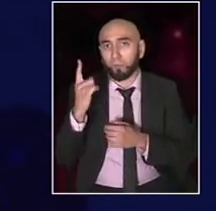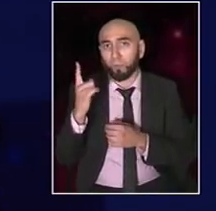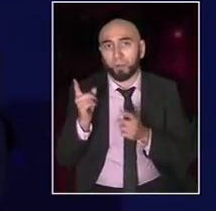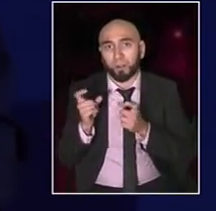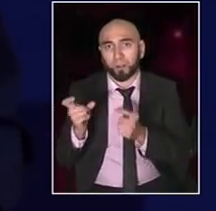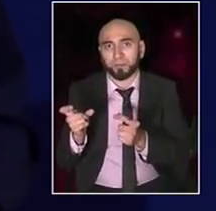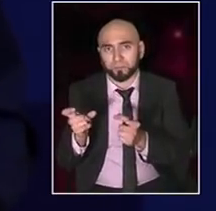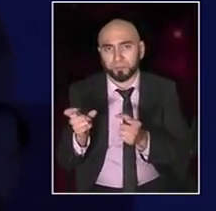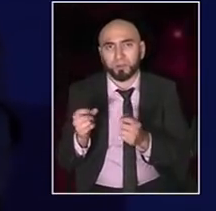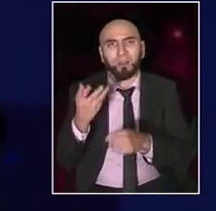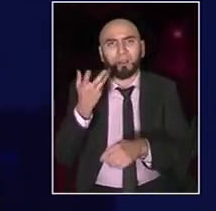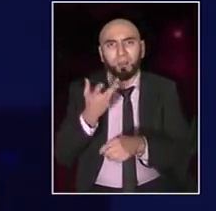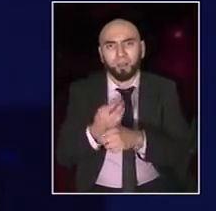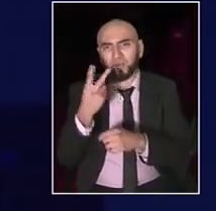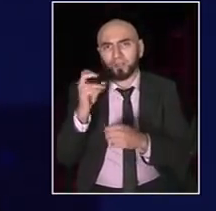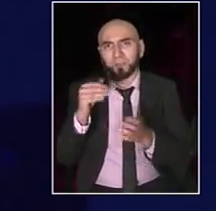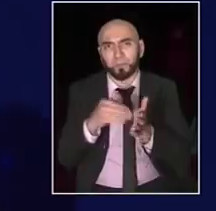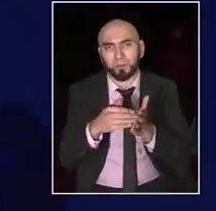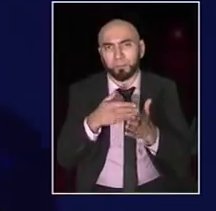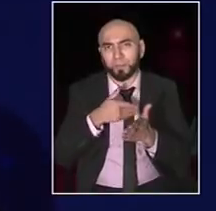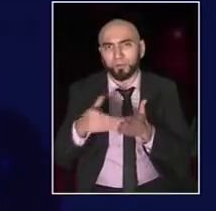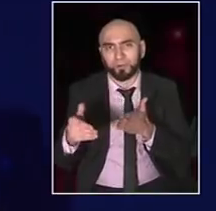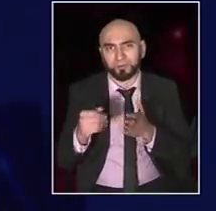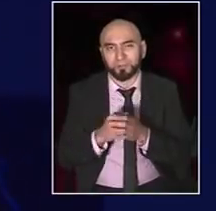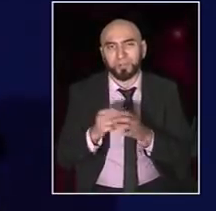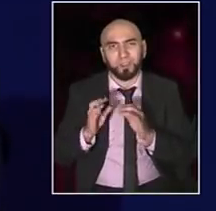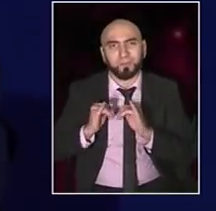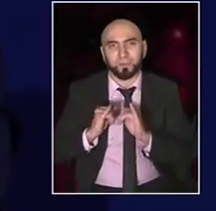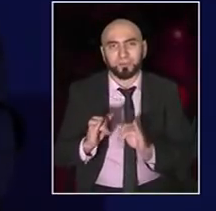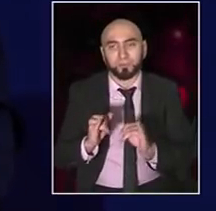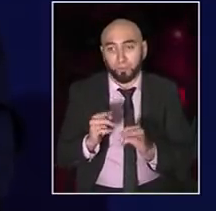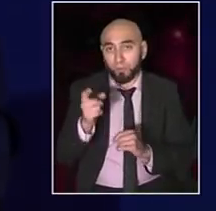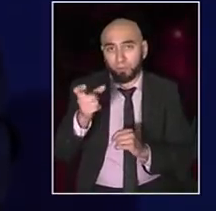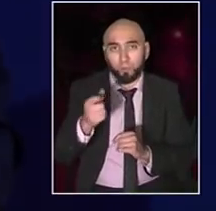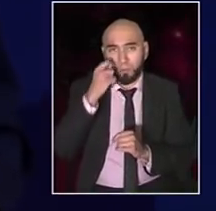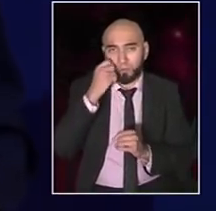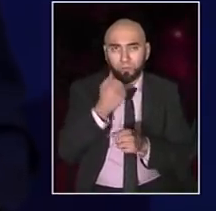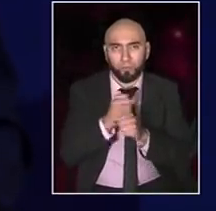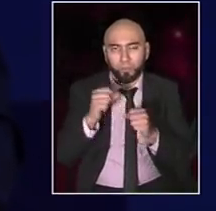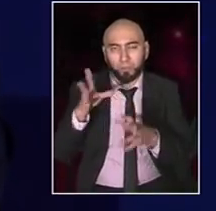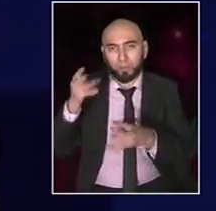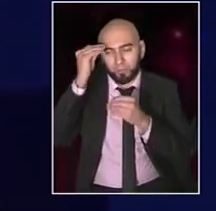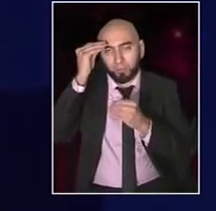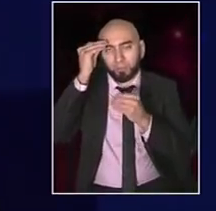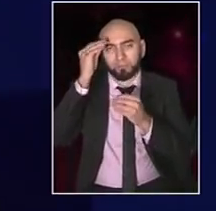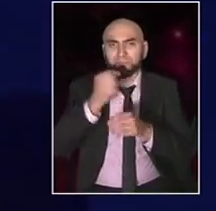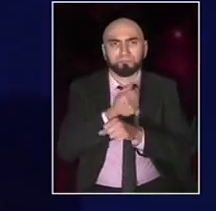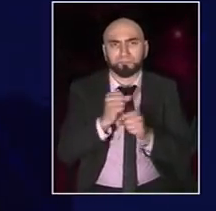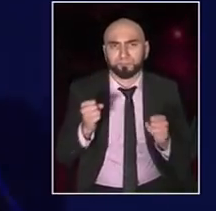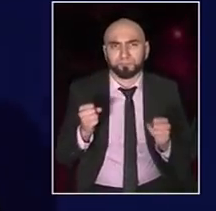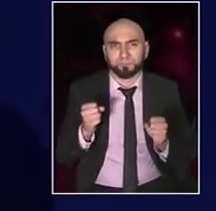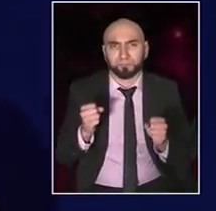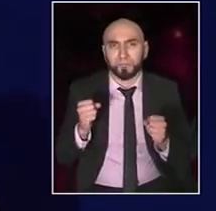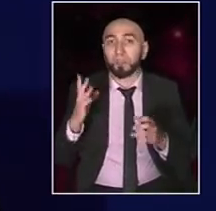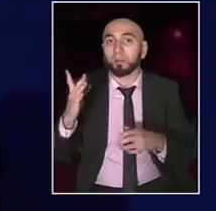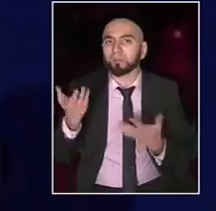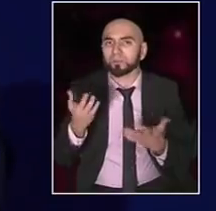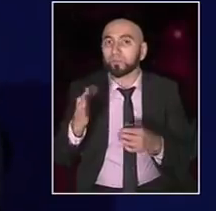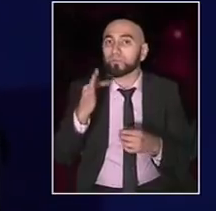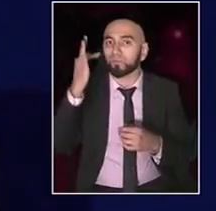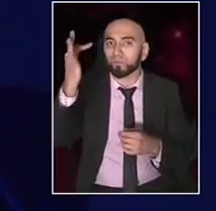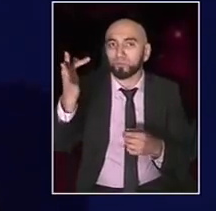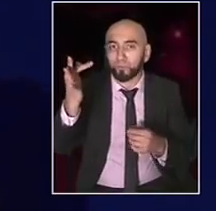de datos. Ningún ser humano médico puede procesar esos datos. ¿Dónde van a ir las personas a futuro? ¿Van a ir a una plataforma tecnológica